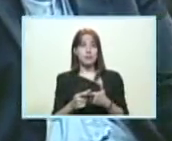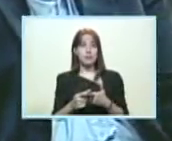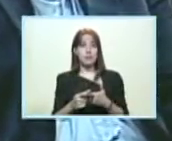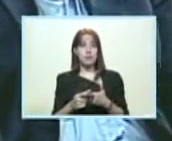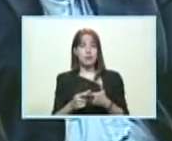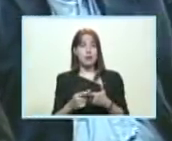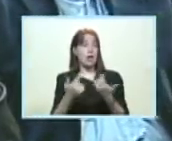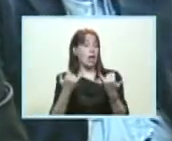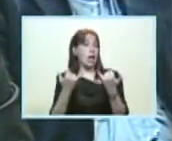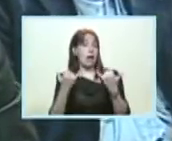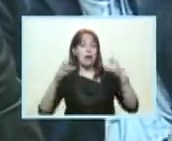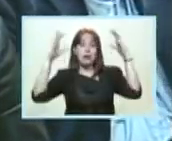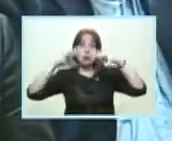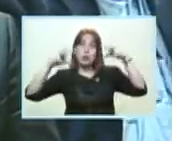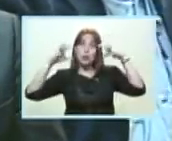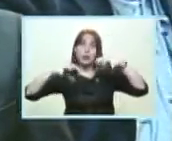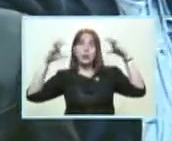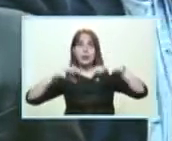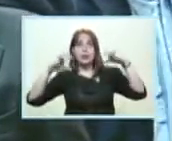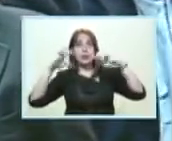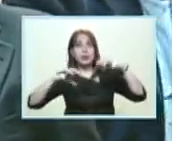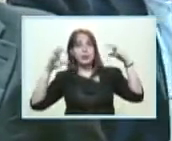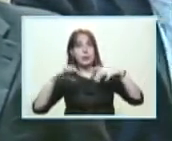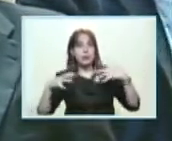bueno, y ahora tenemos la lluvia, lluvia, lluvia, lluvia.